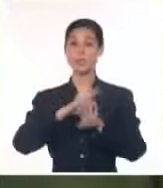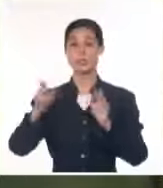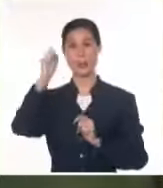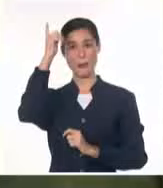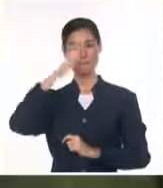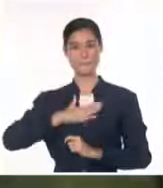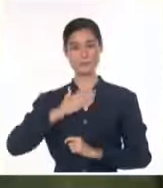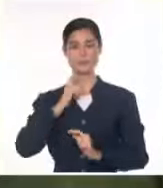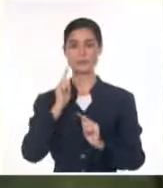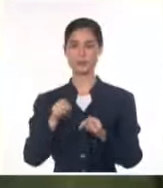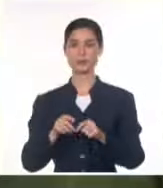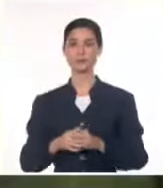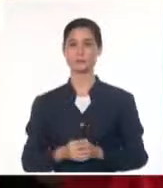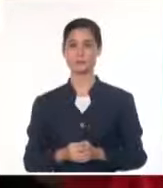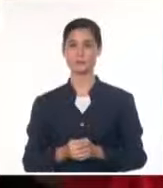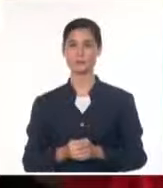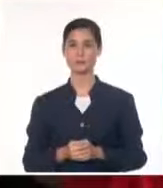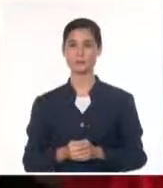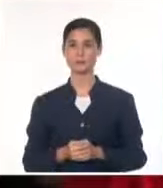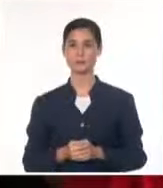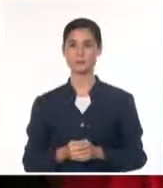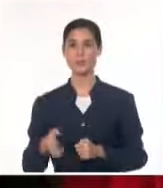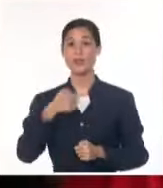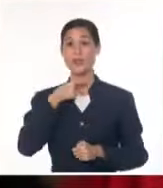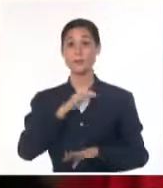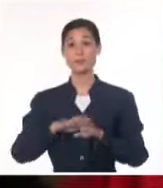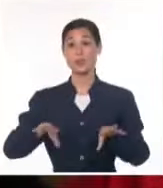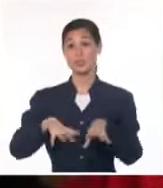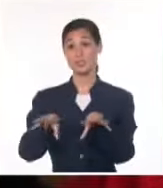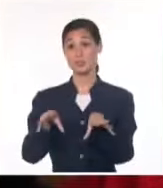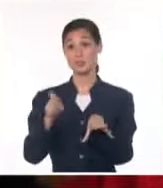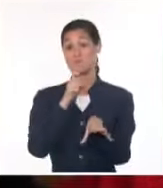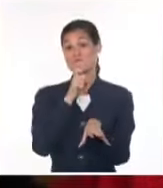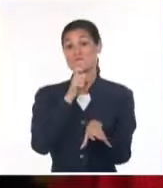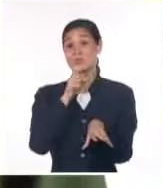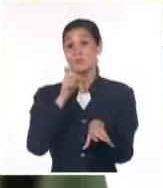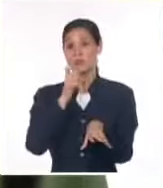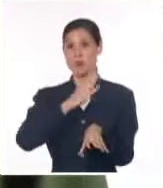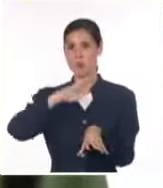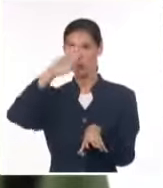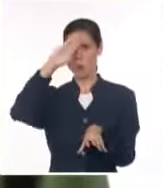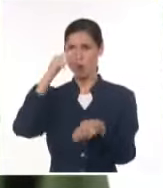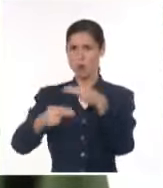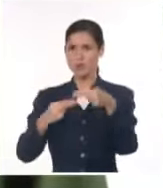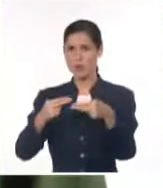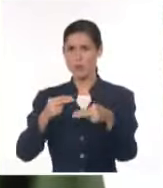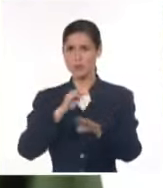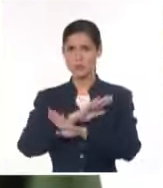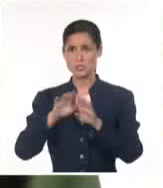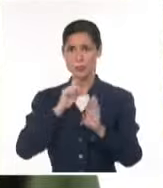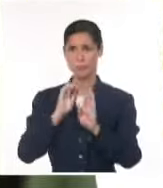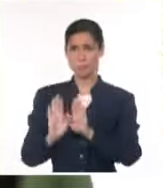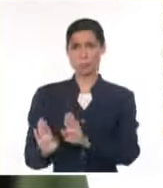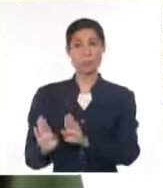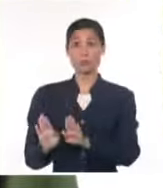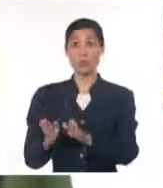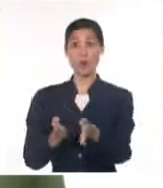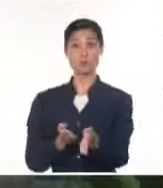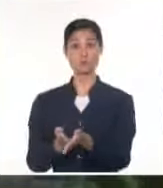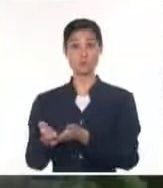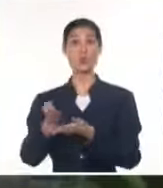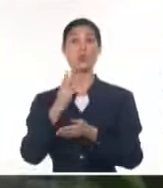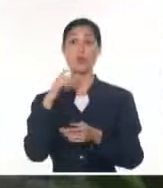de este tipo. En medio de las adversidades, Cuba no detiene las acciones de recuperación tras los azotes de los